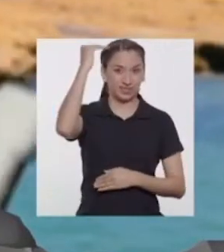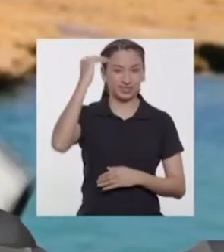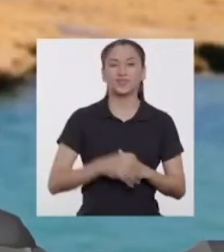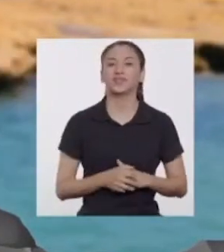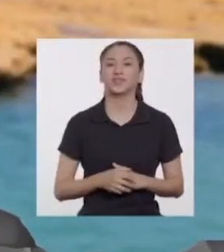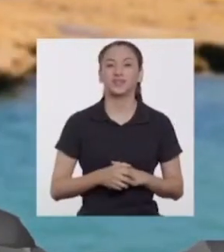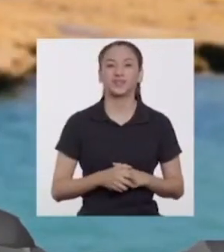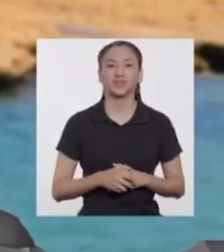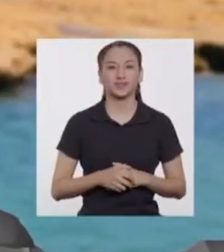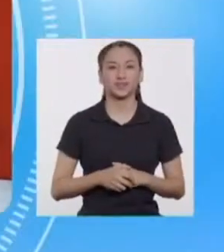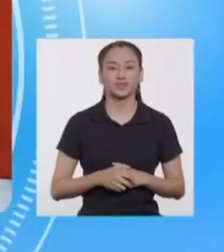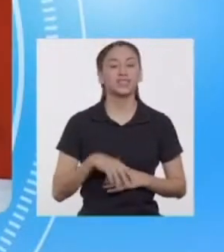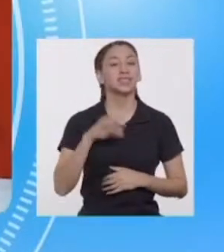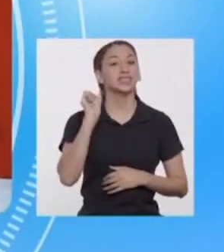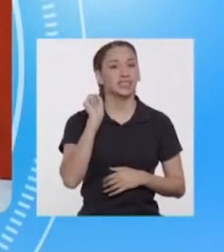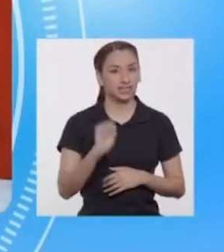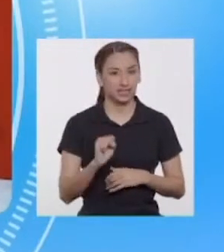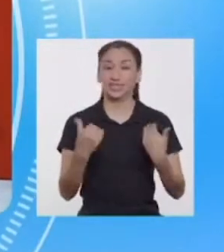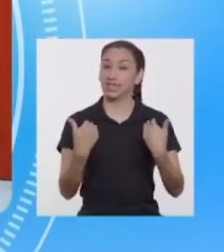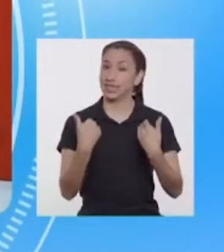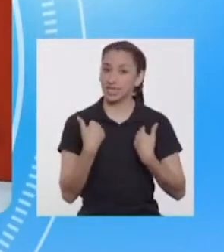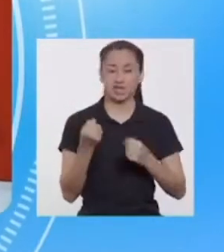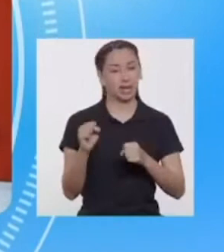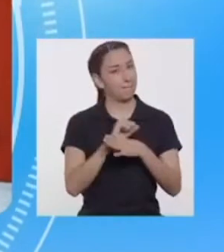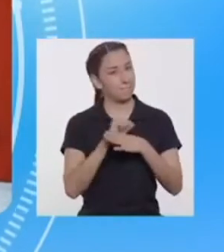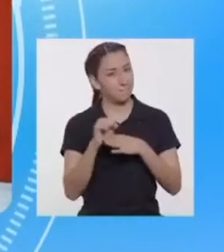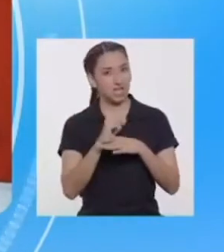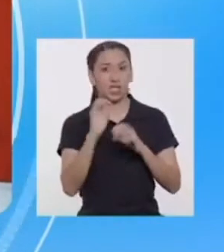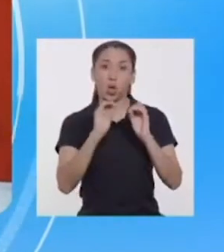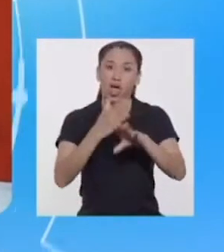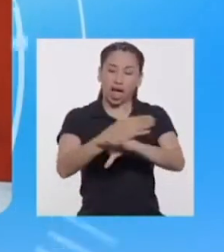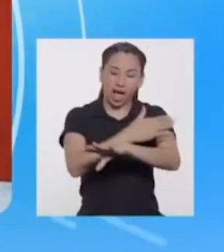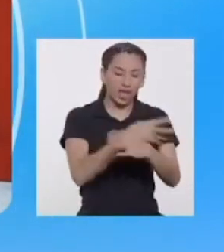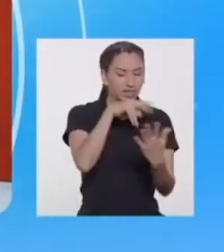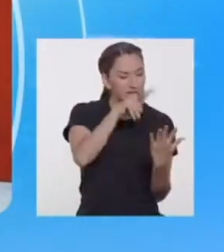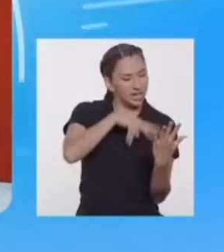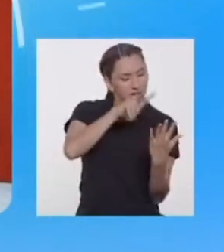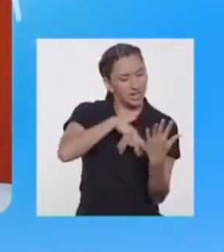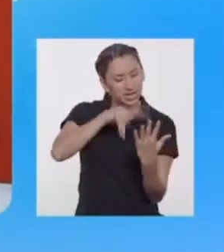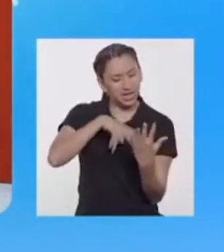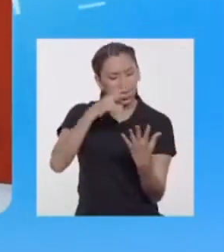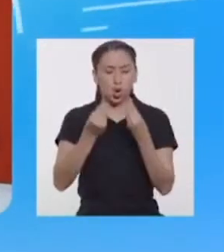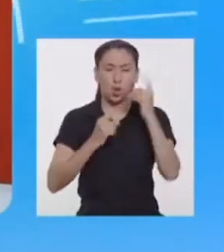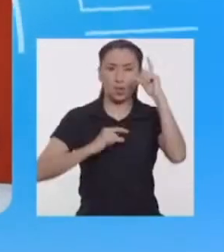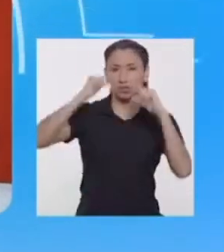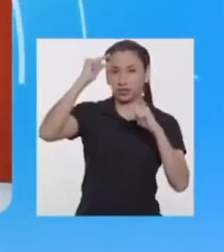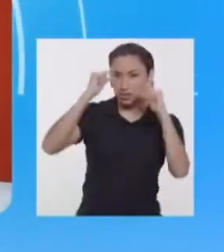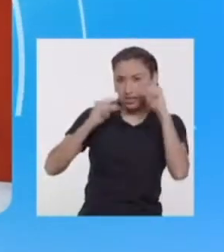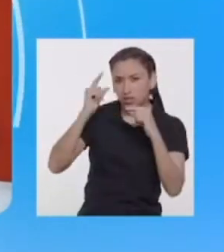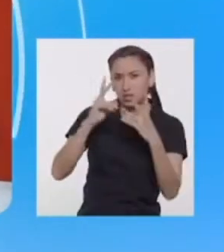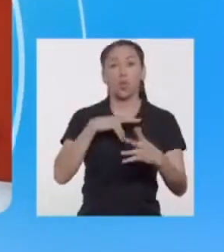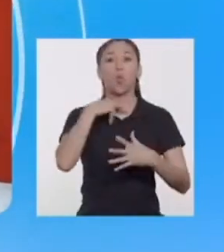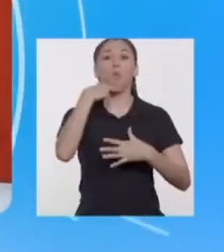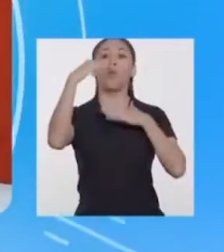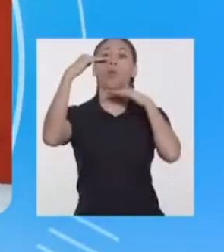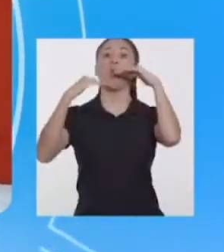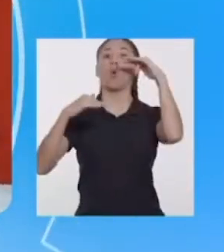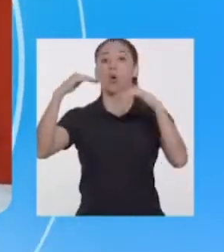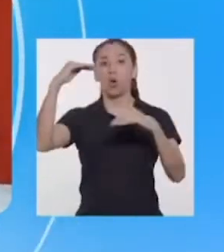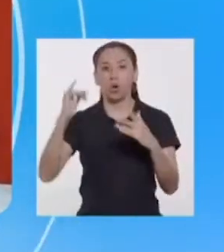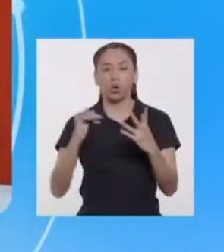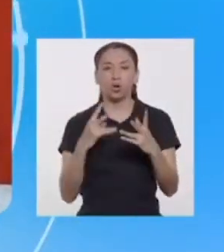maestro. Sí, debemos practicar o ensayar cómo serán nuestros gestos, nuestro tono de